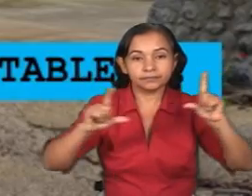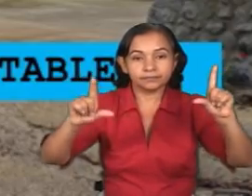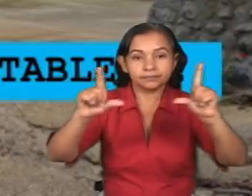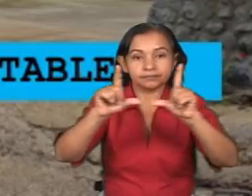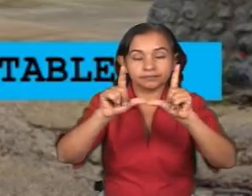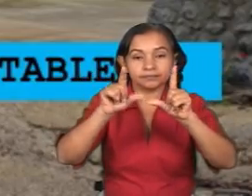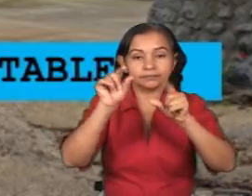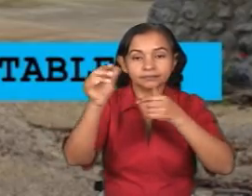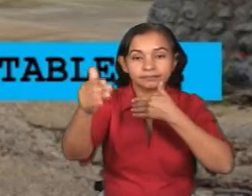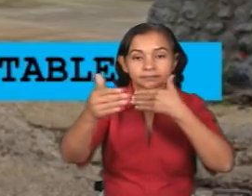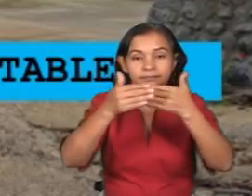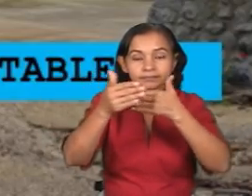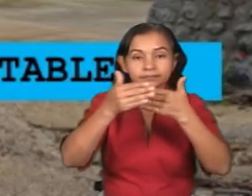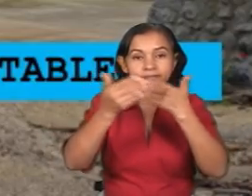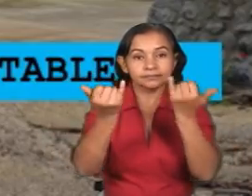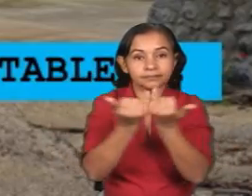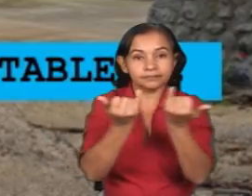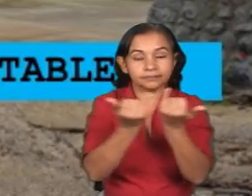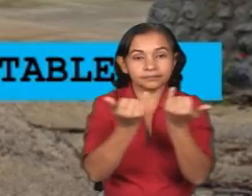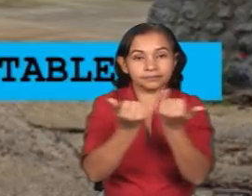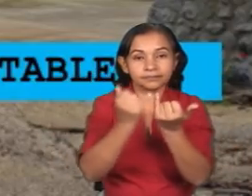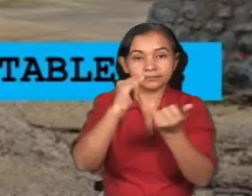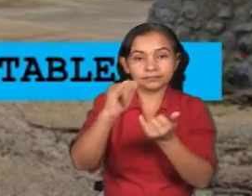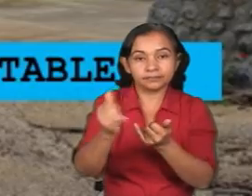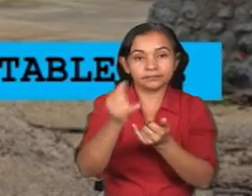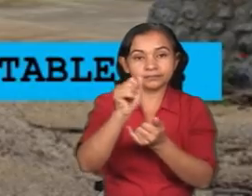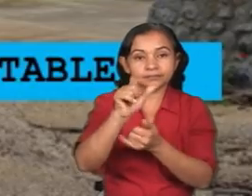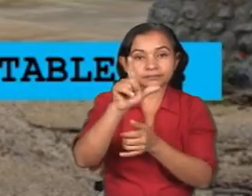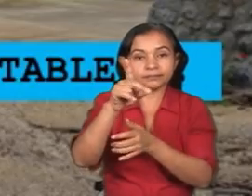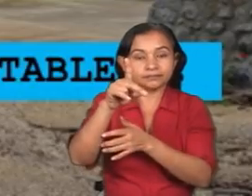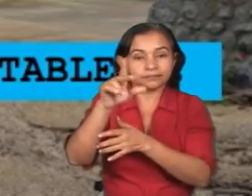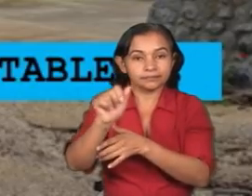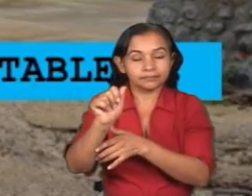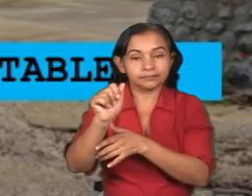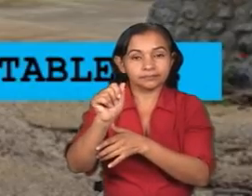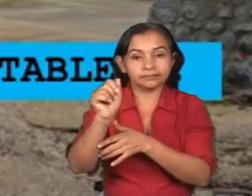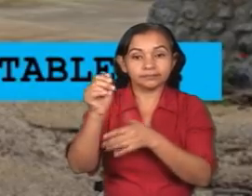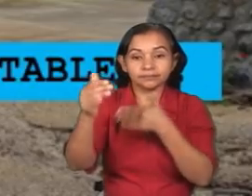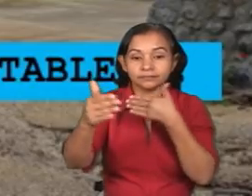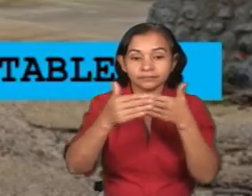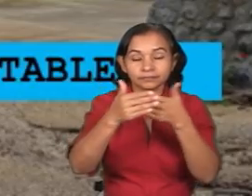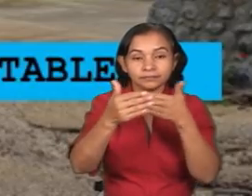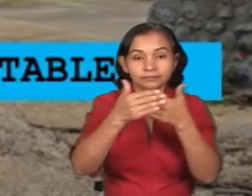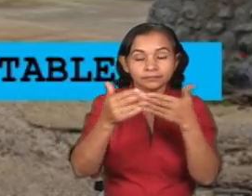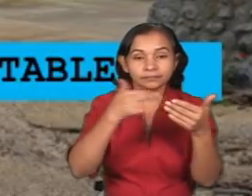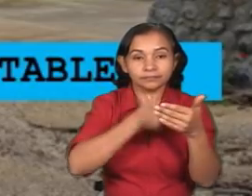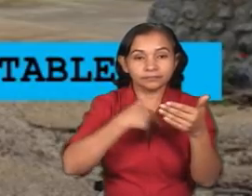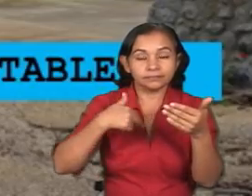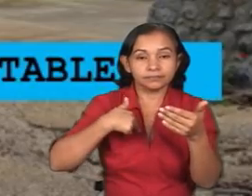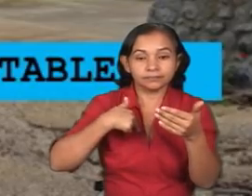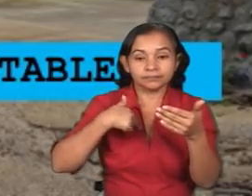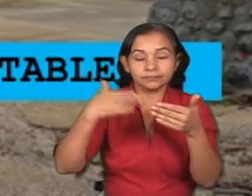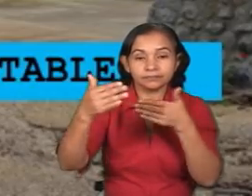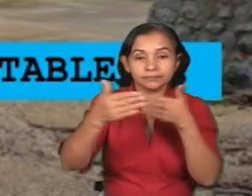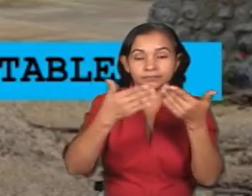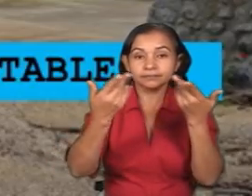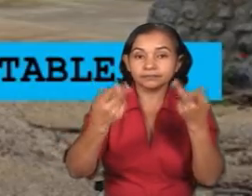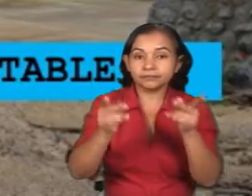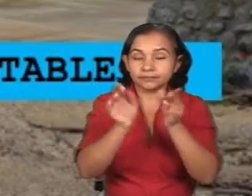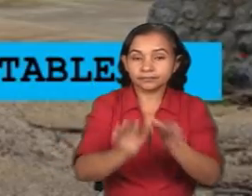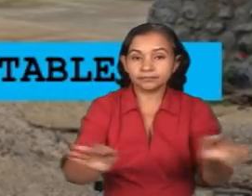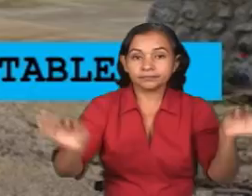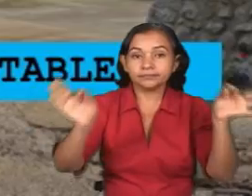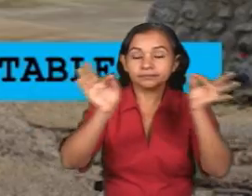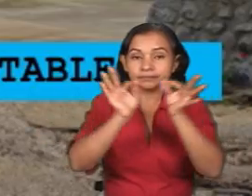está cerca del corredor seco. Claro, Jalapa forma parte, creo, en una parte de agarra la parte del corredor seco, pero lo que es